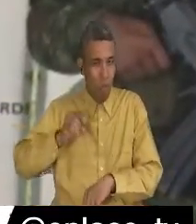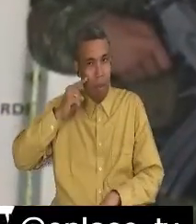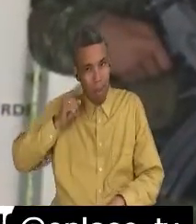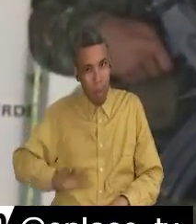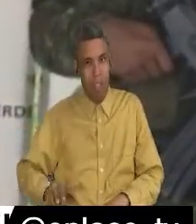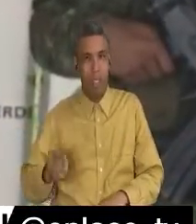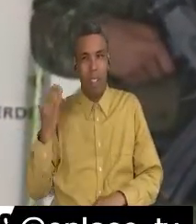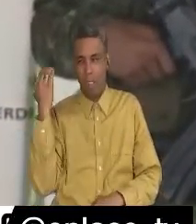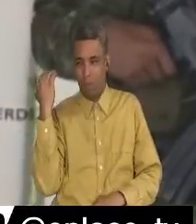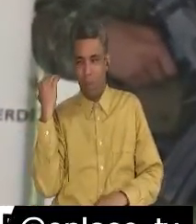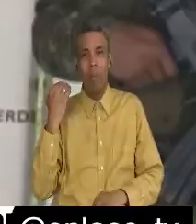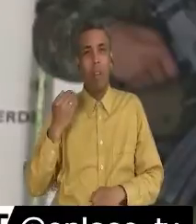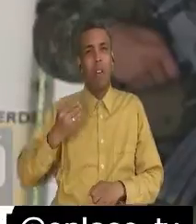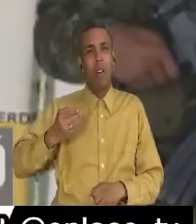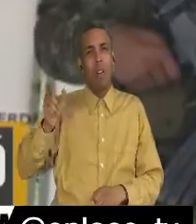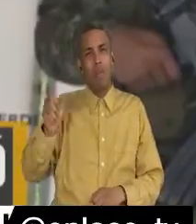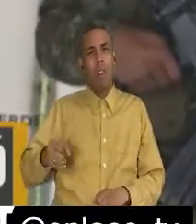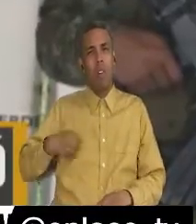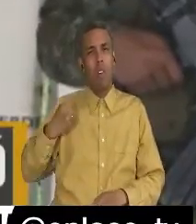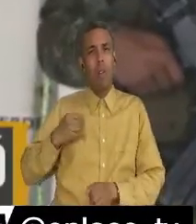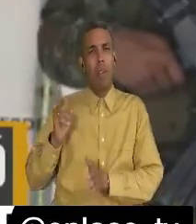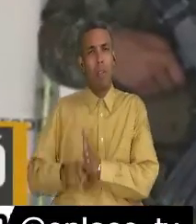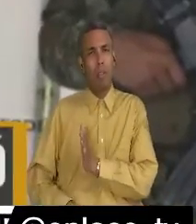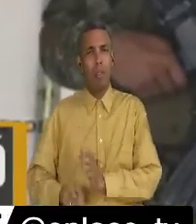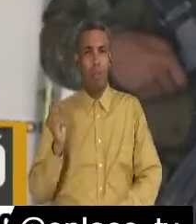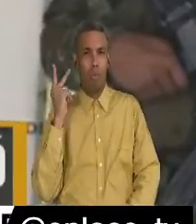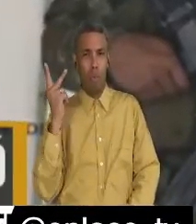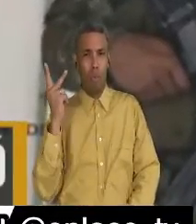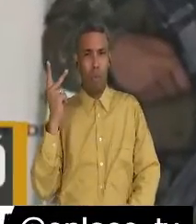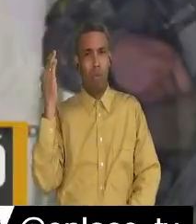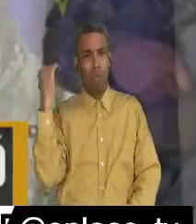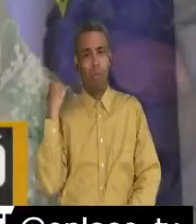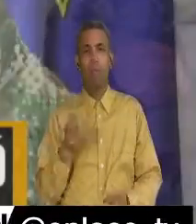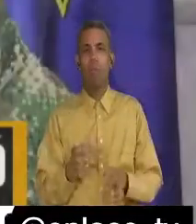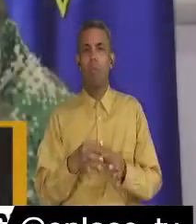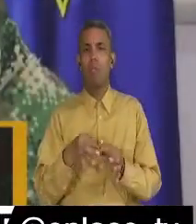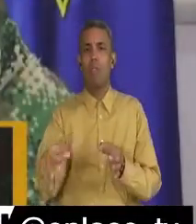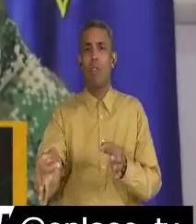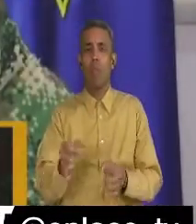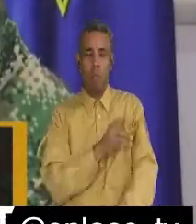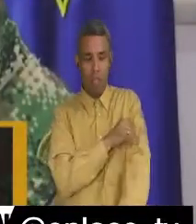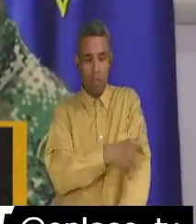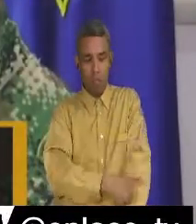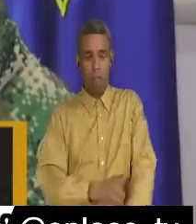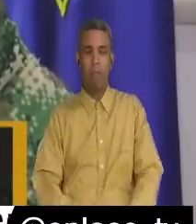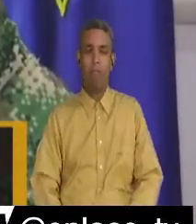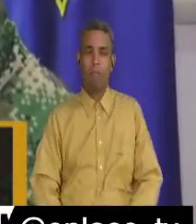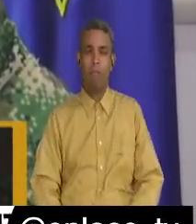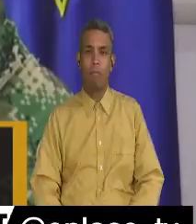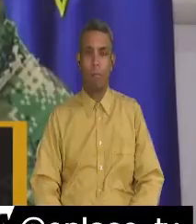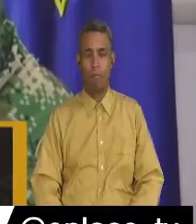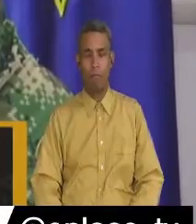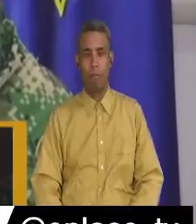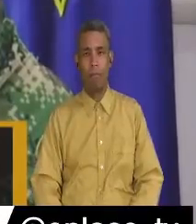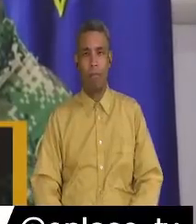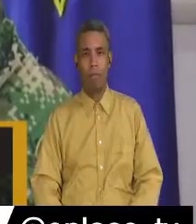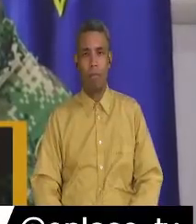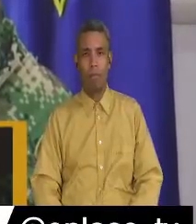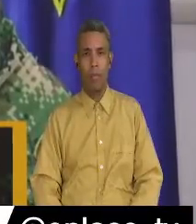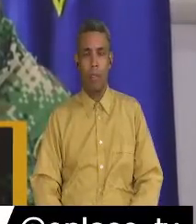hechos delictivos donde han fallecido dos jóvenes en la población de Yondó. De acuerdo a las informaciones por la misma población civil,